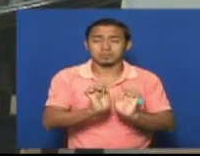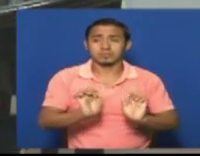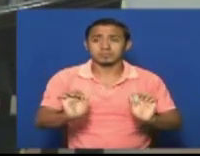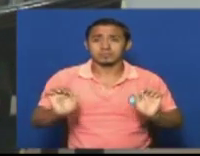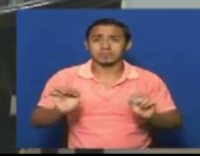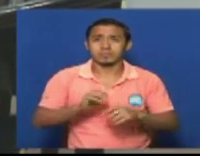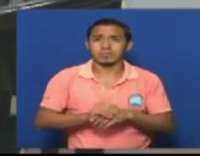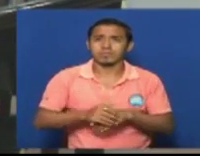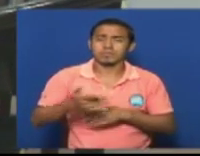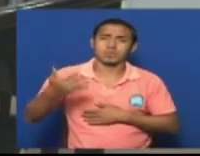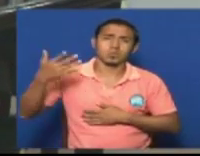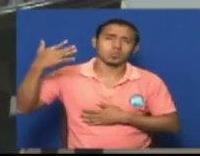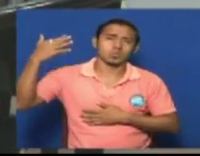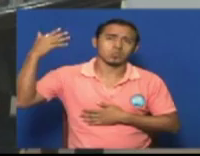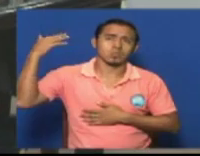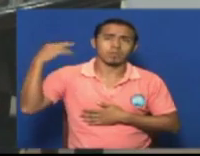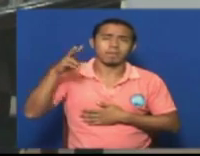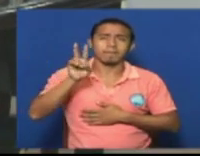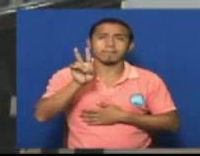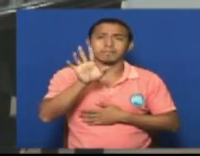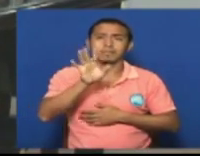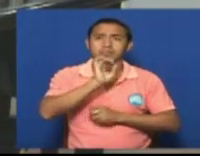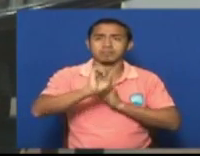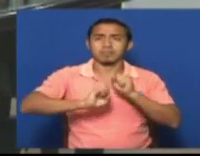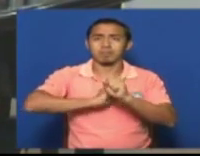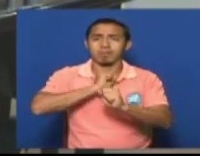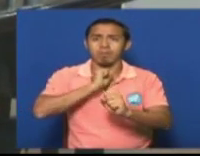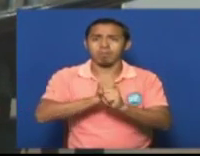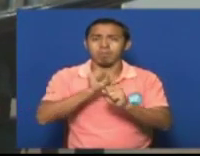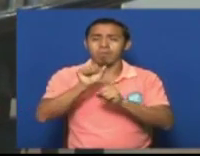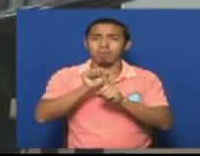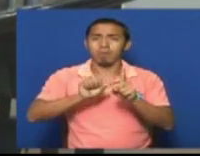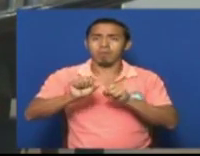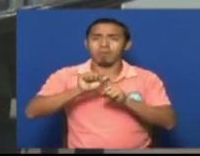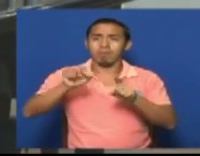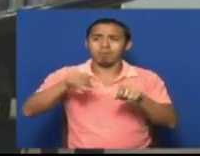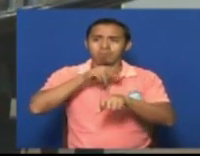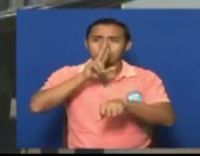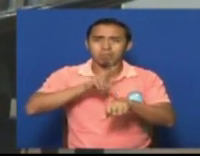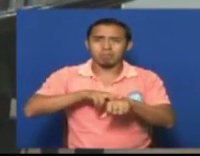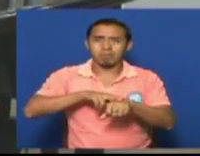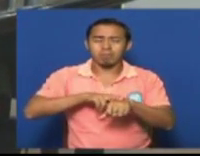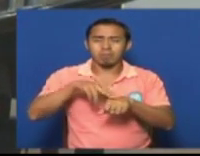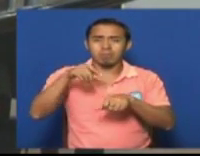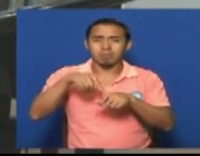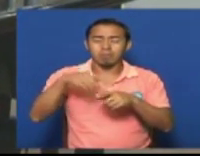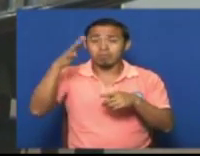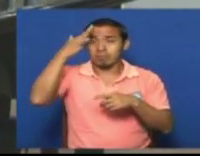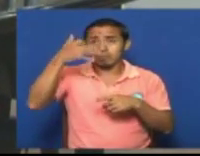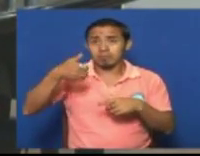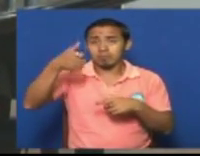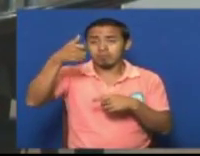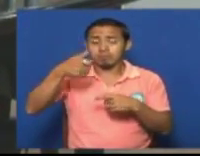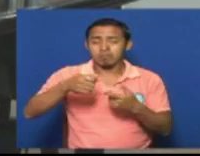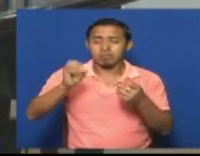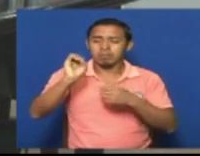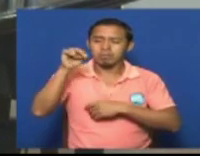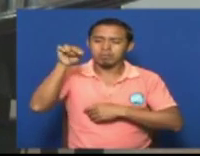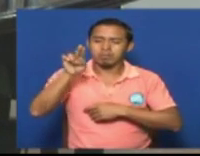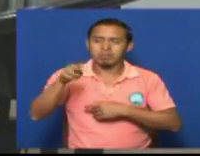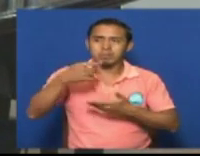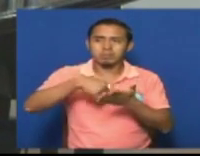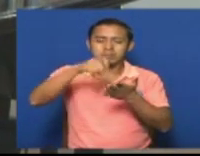hace 25 años la asamblea general de las naciones unidas aprobó esta convención